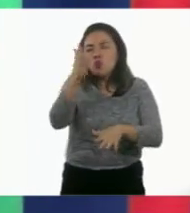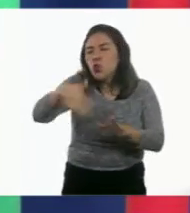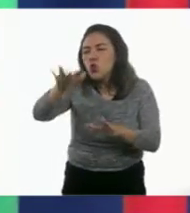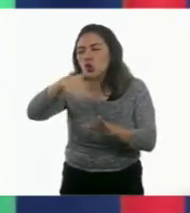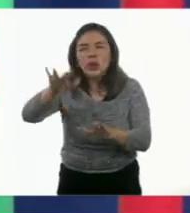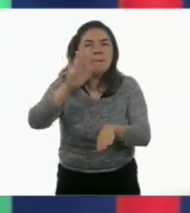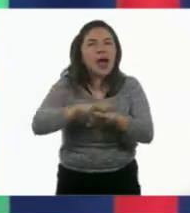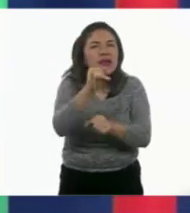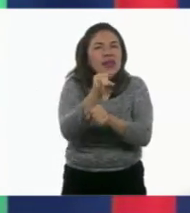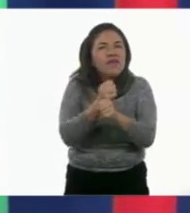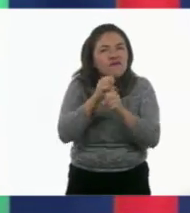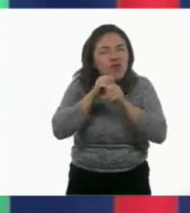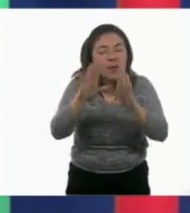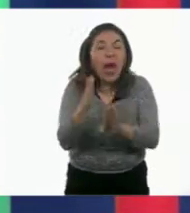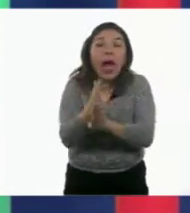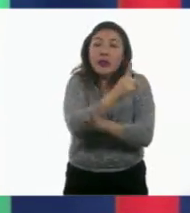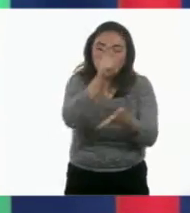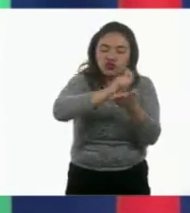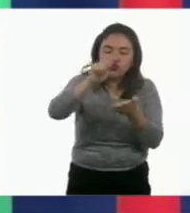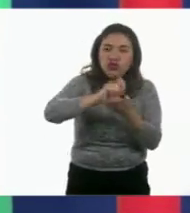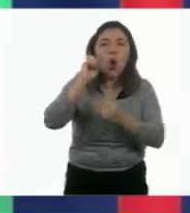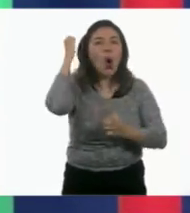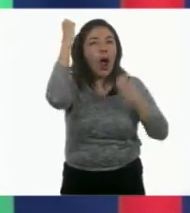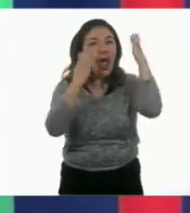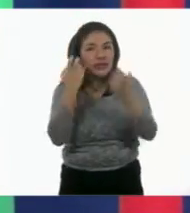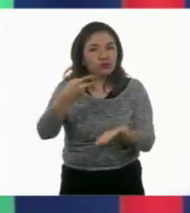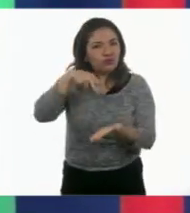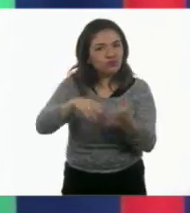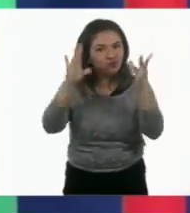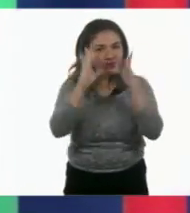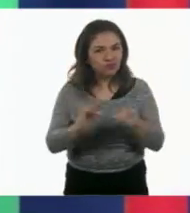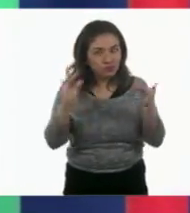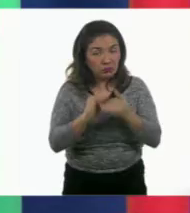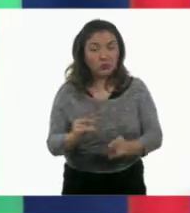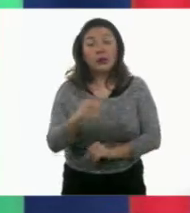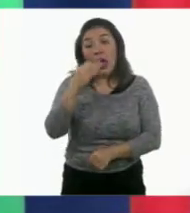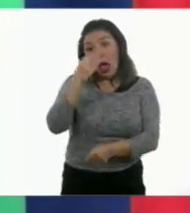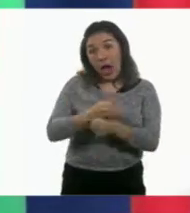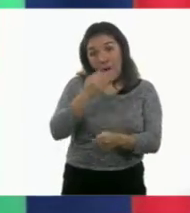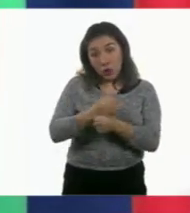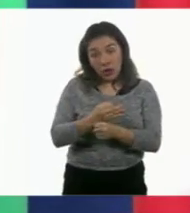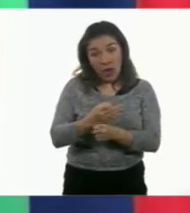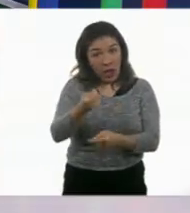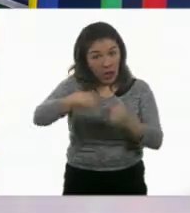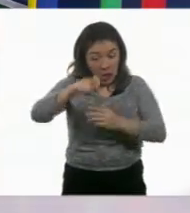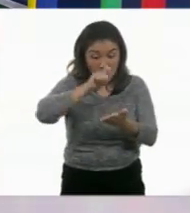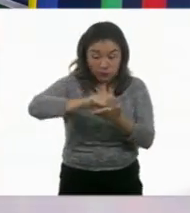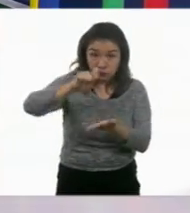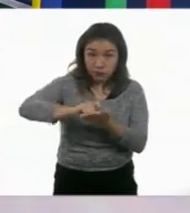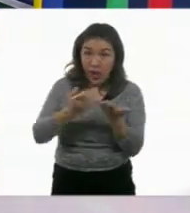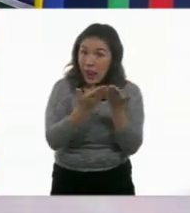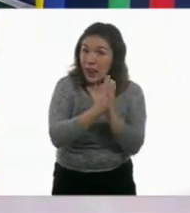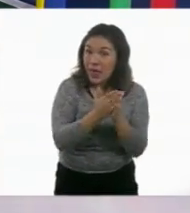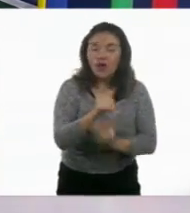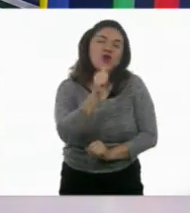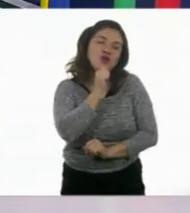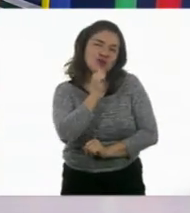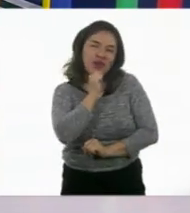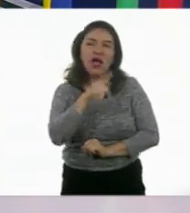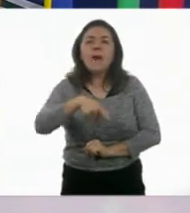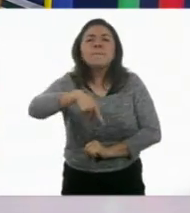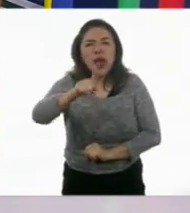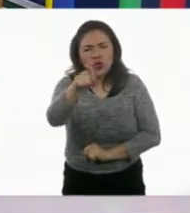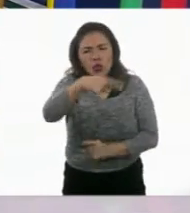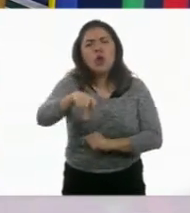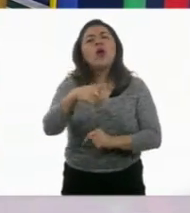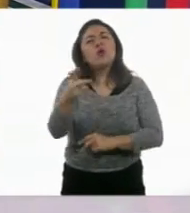información antes de escribir o de exponer. En nuestro caso, no vamos a escribir todavía un libro, pero sí vamos